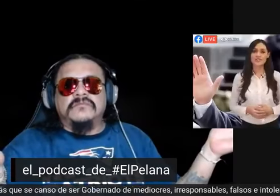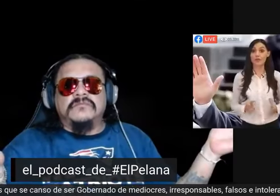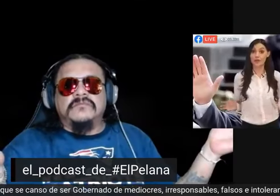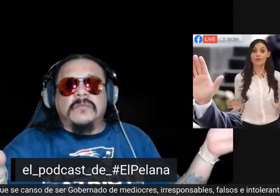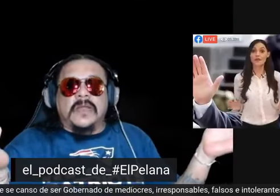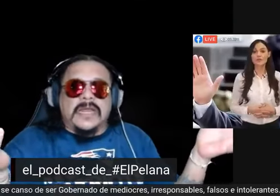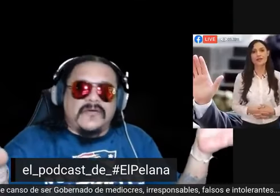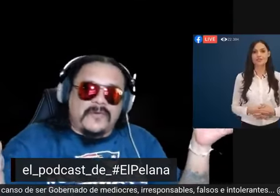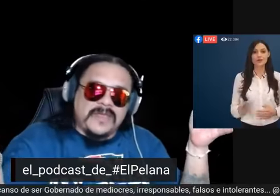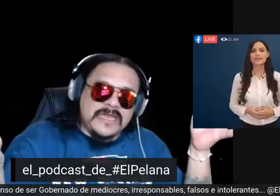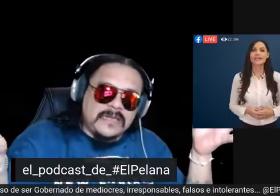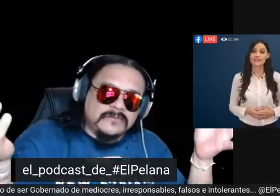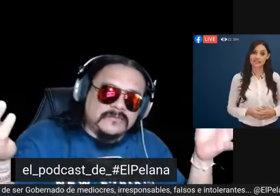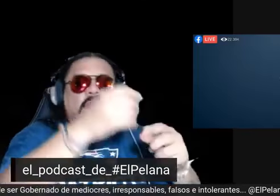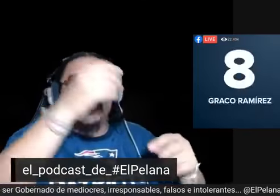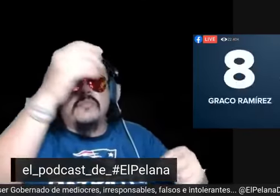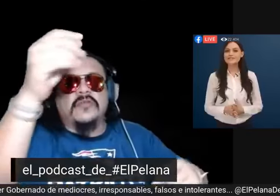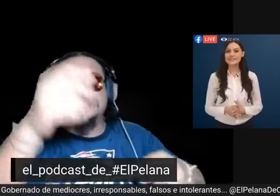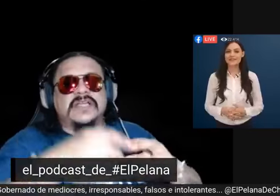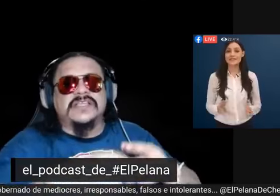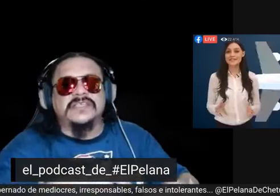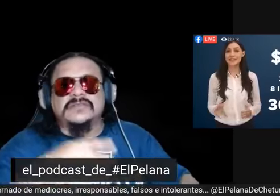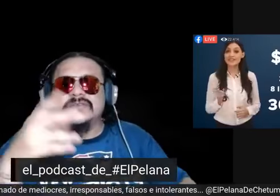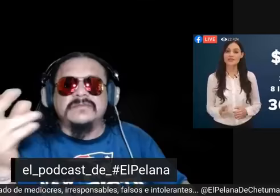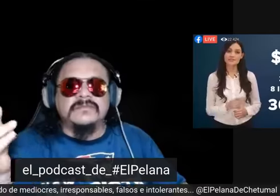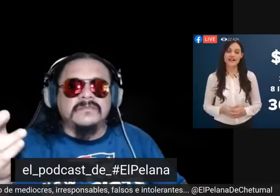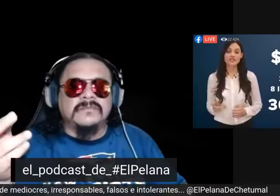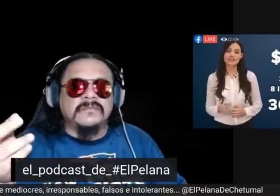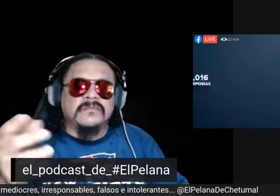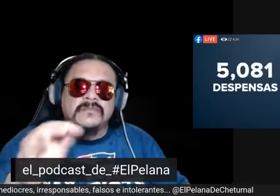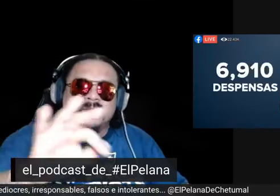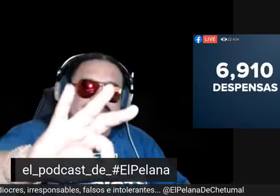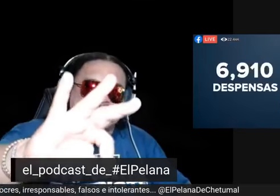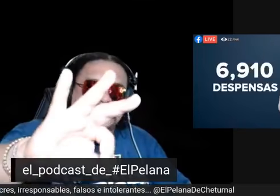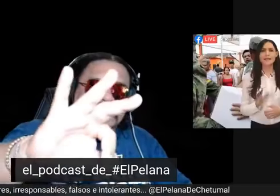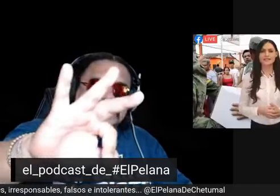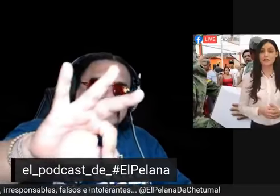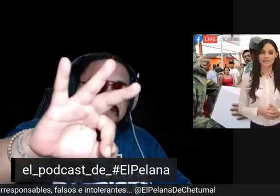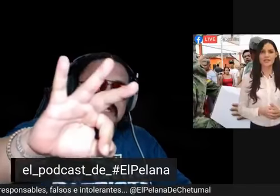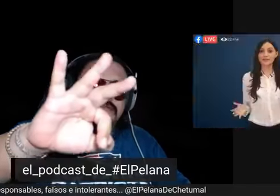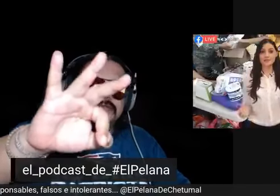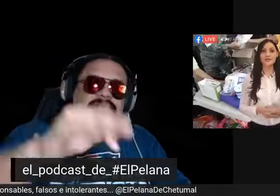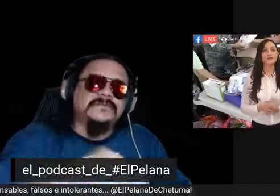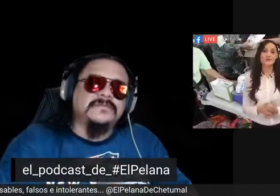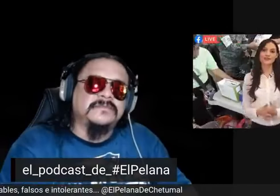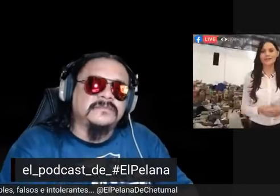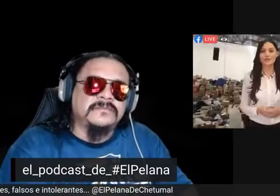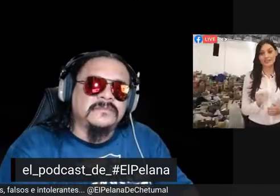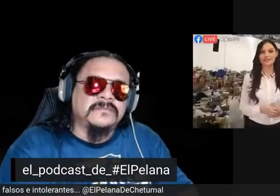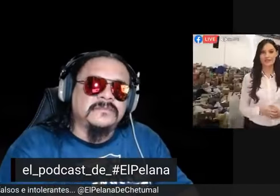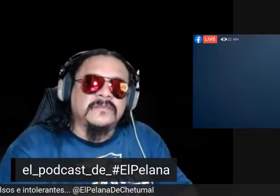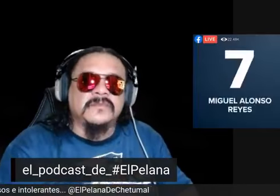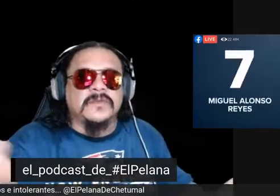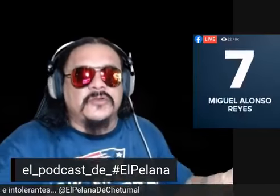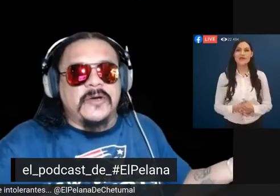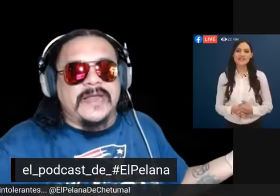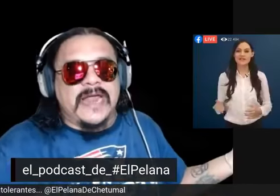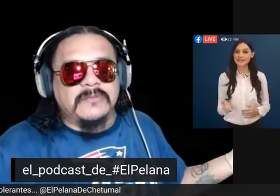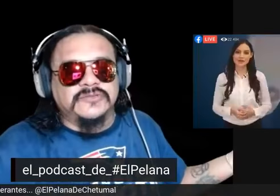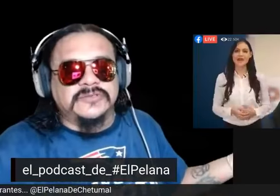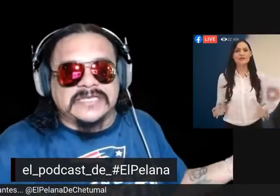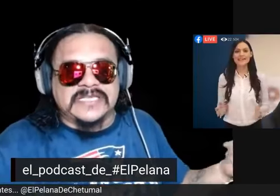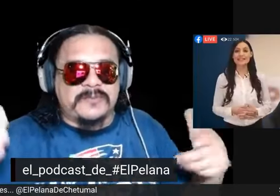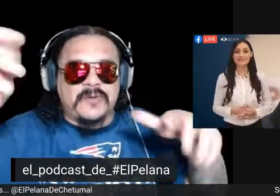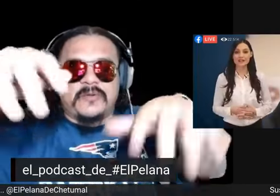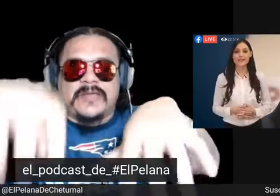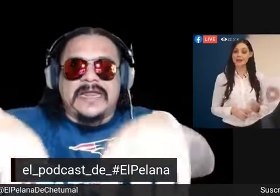La familia compró sus cachitos. 3 para ser exactos. No ganamos. Así que